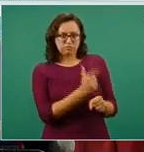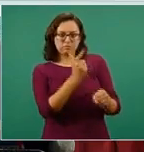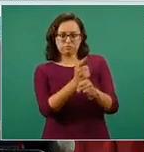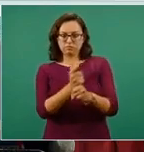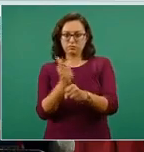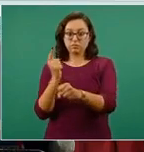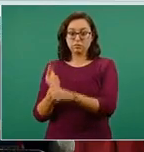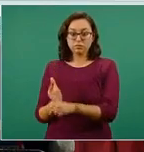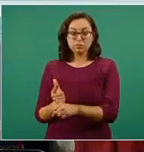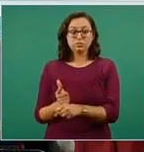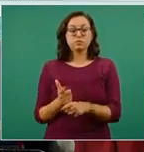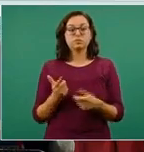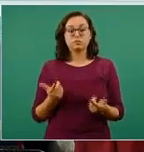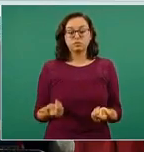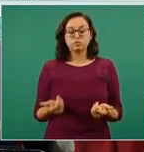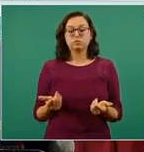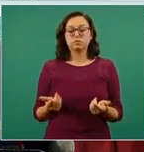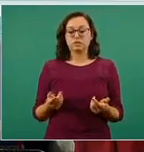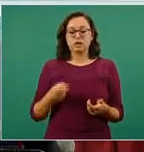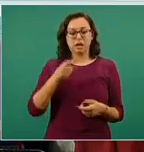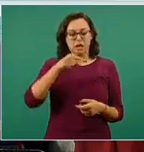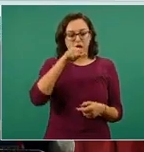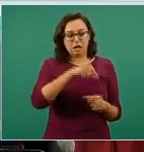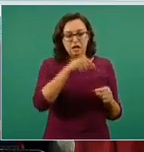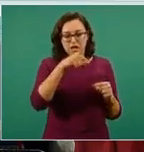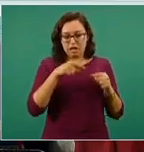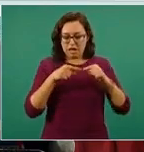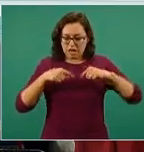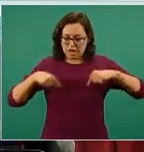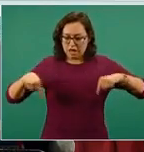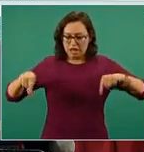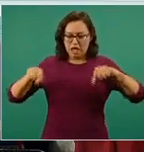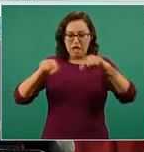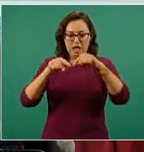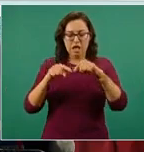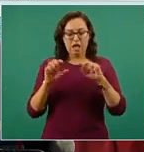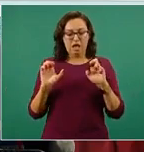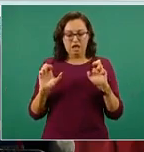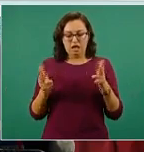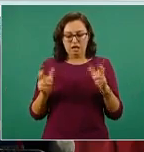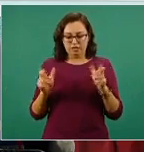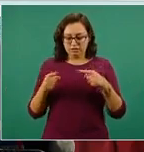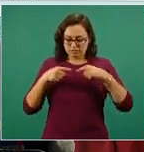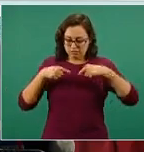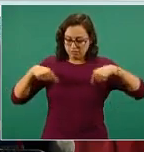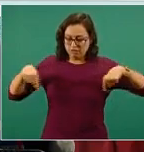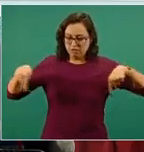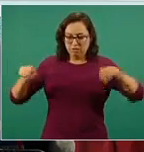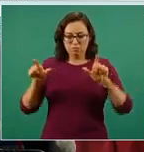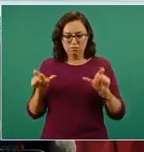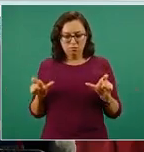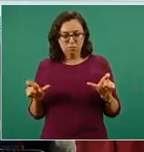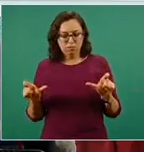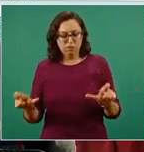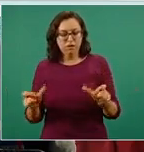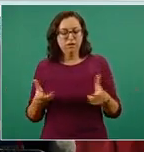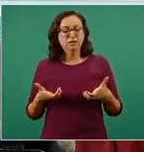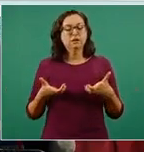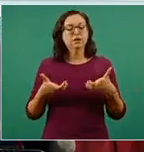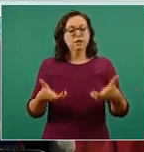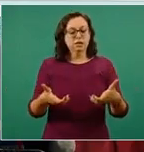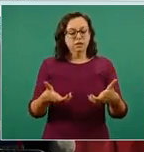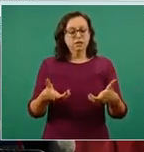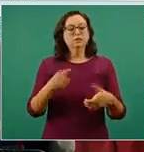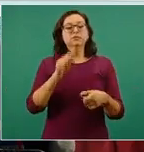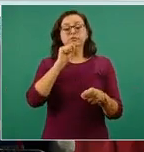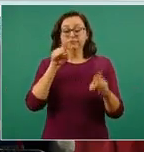fueran haciendo un bloqueo epidemiológico alrededor de toda nuestra territorialidad, y por eso establecimos filtros carreteros. Después los